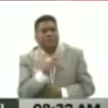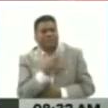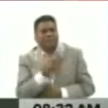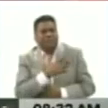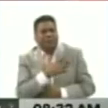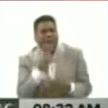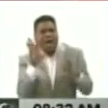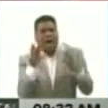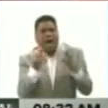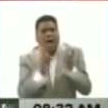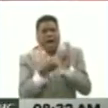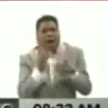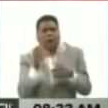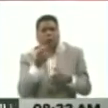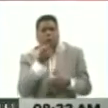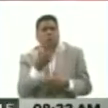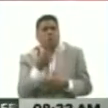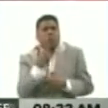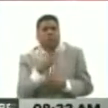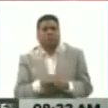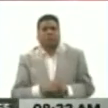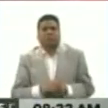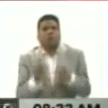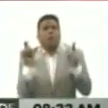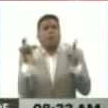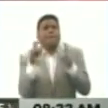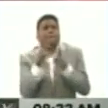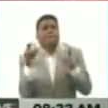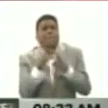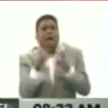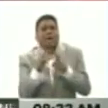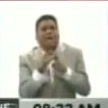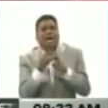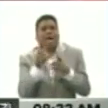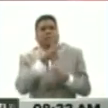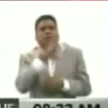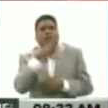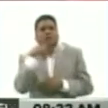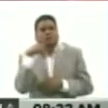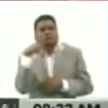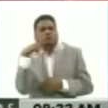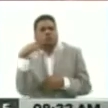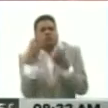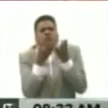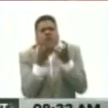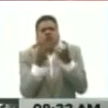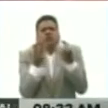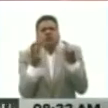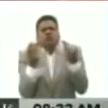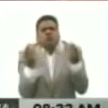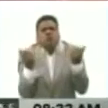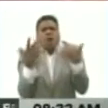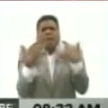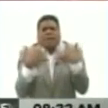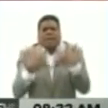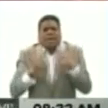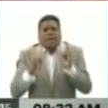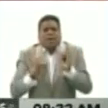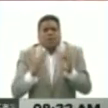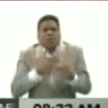algo que, no sé, sus palabras tan dulces que me decía, hijo, yo te quiero ayudar, eso a mí no se me